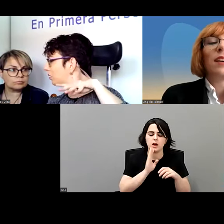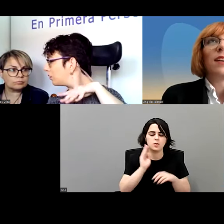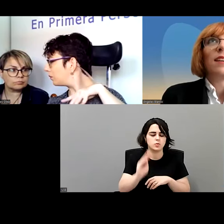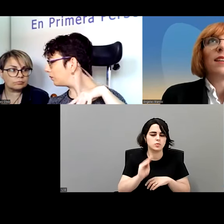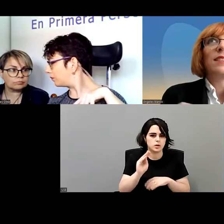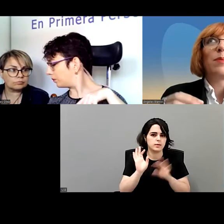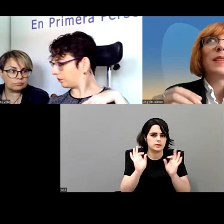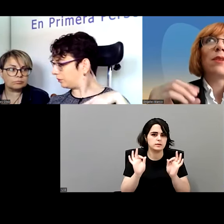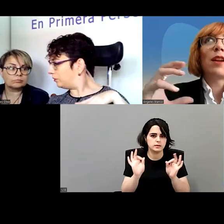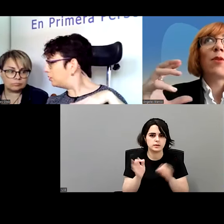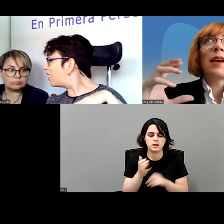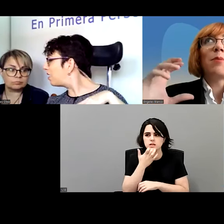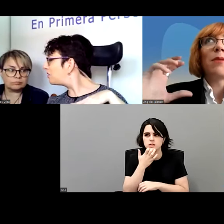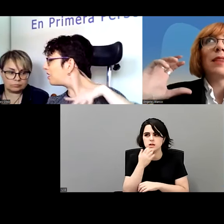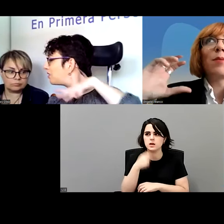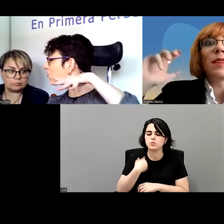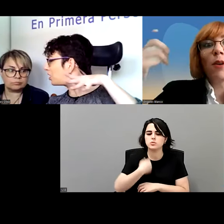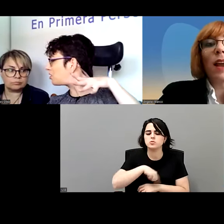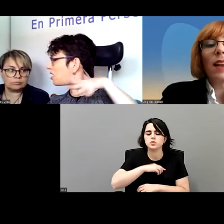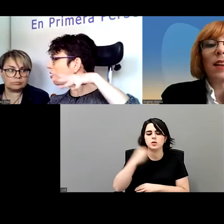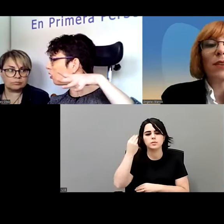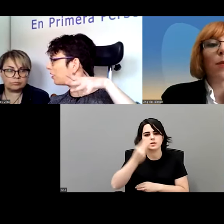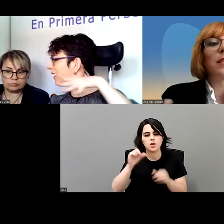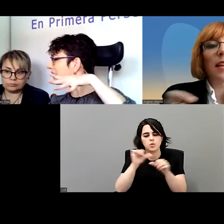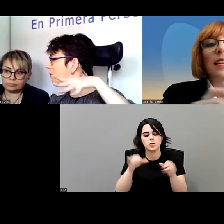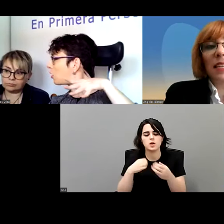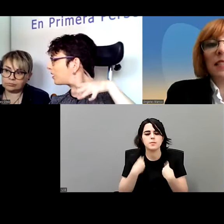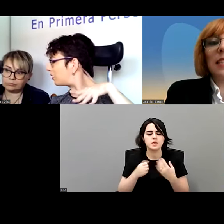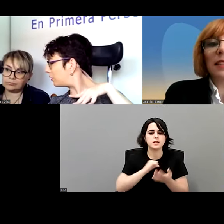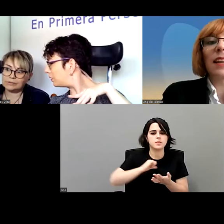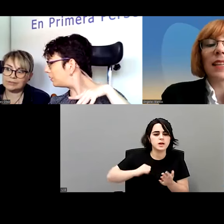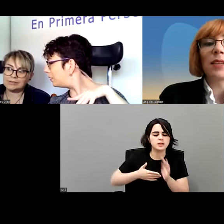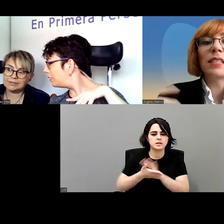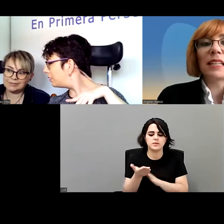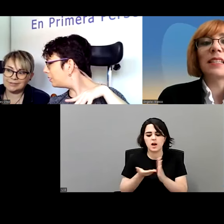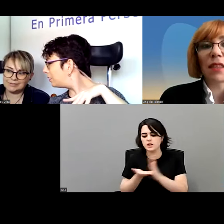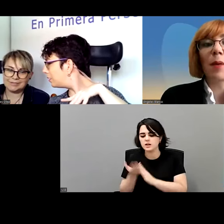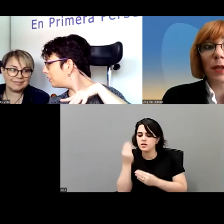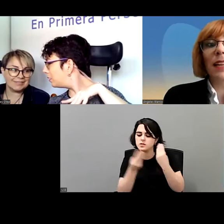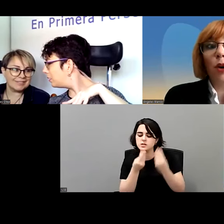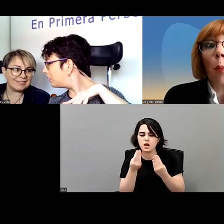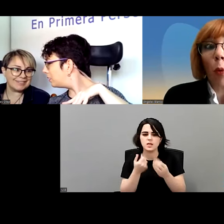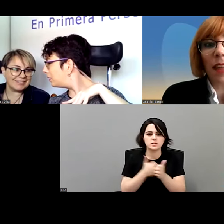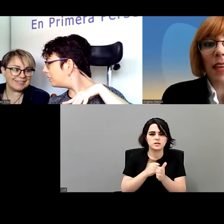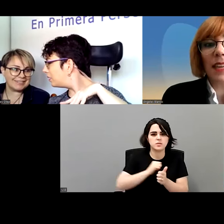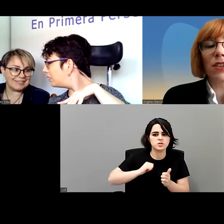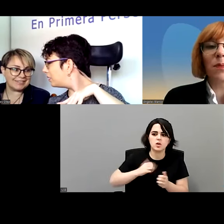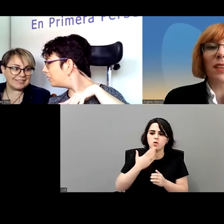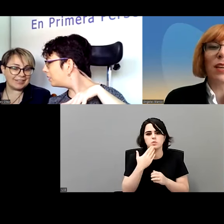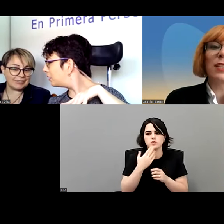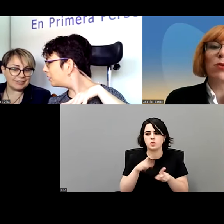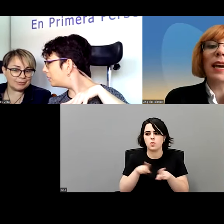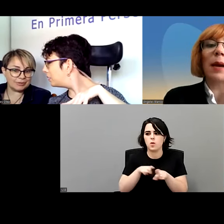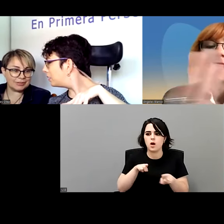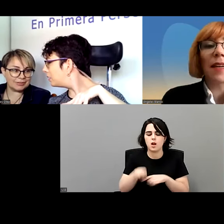Claro, si pensamos en el modelo de vida independiente, igual lo que hay que pensar es en estas alternativas y la asistencia personal como una de ellas, ¿no?